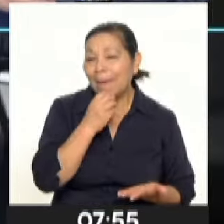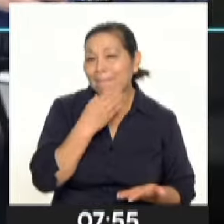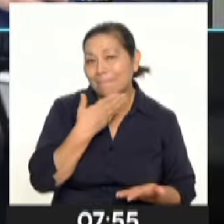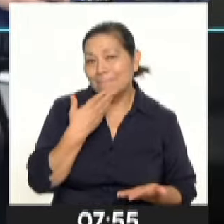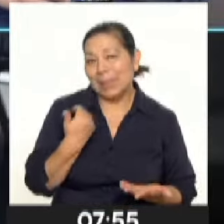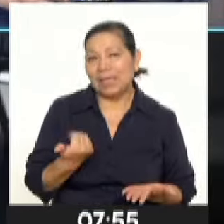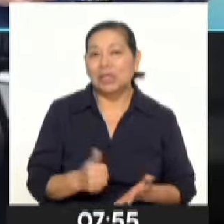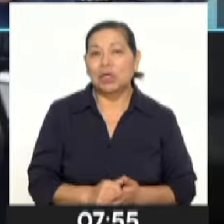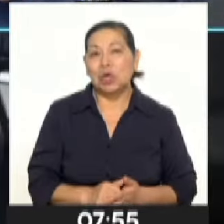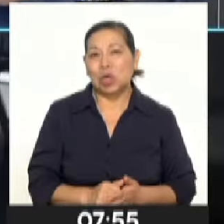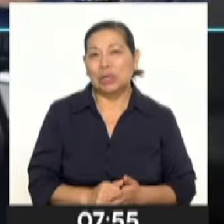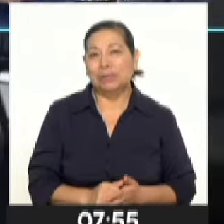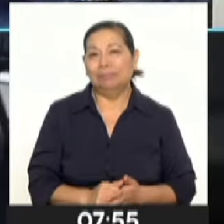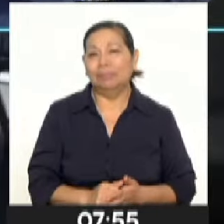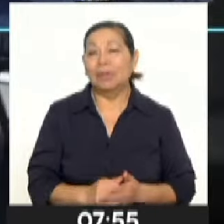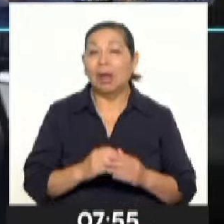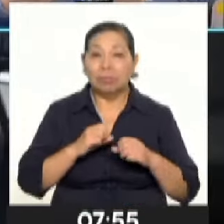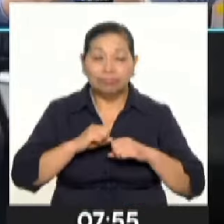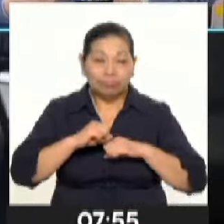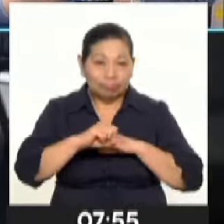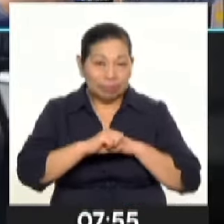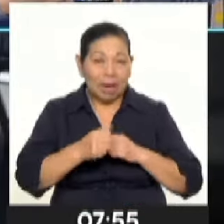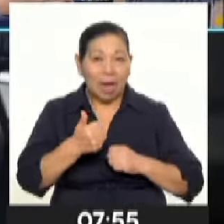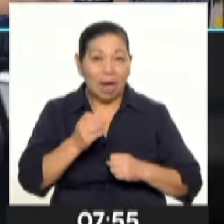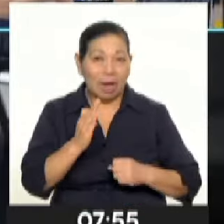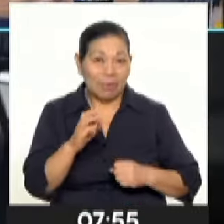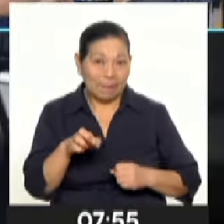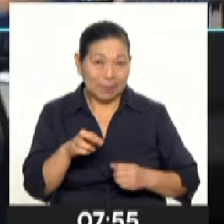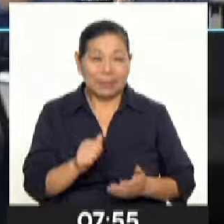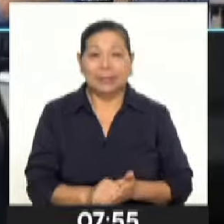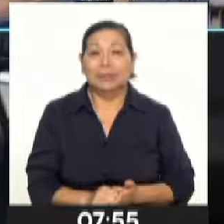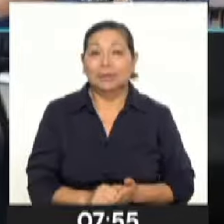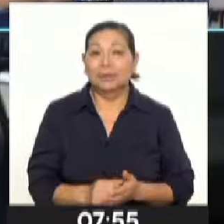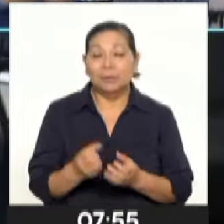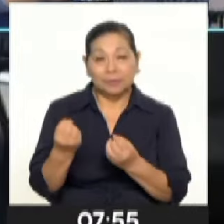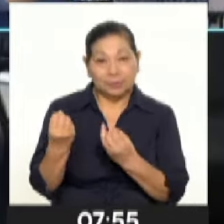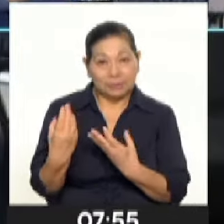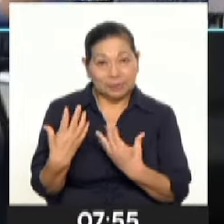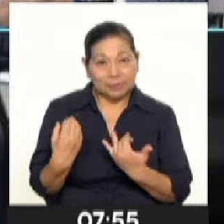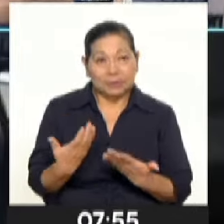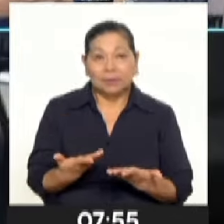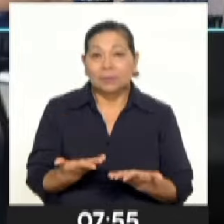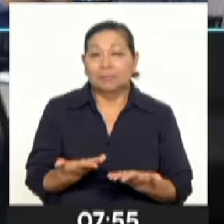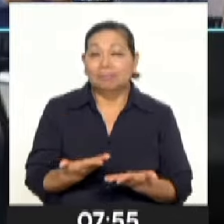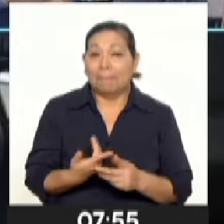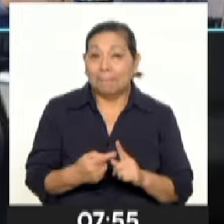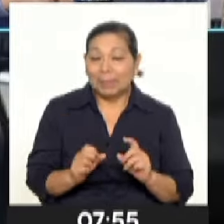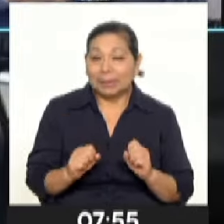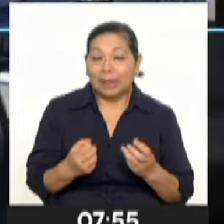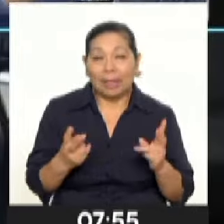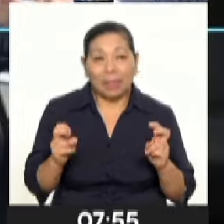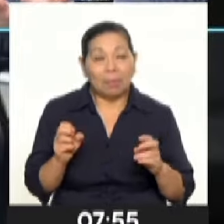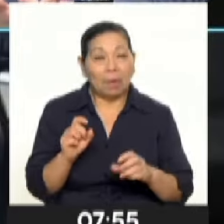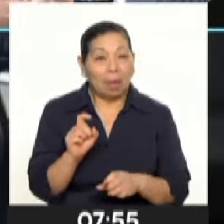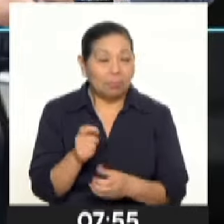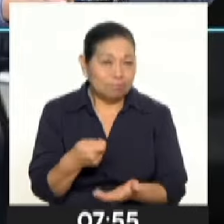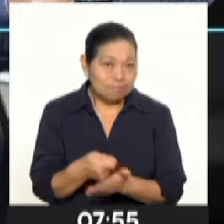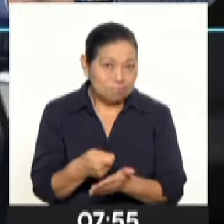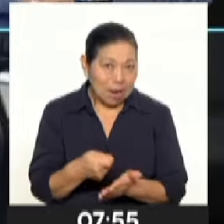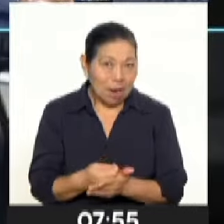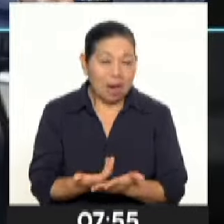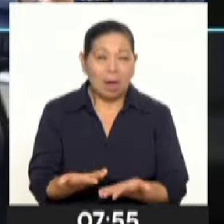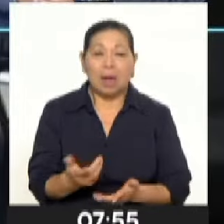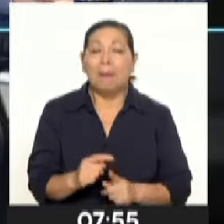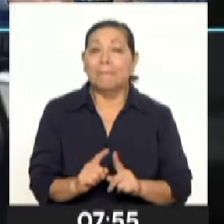ejemplo, hay que mejorar la difusión que hacen las AFP de la información que dan a los clientes, el tema de educación financiera, hay mucho